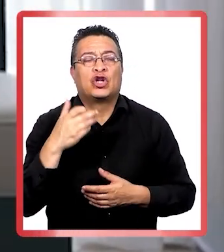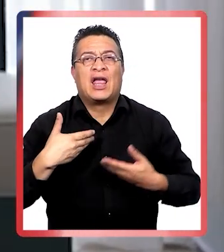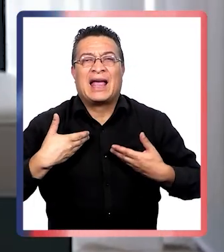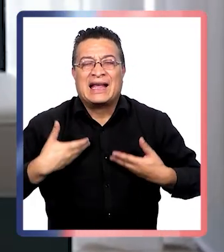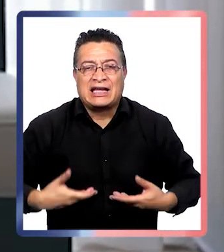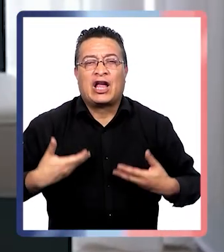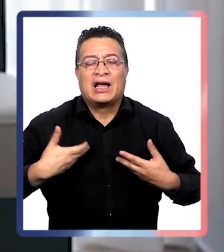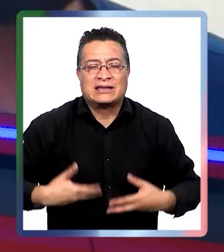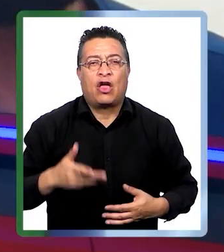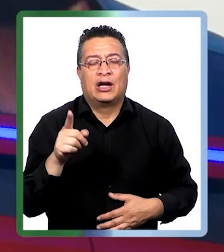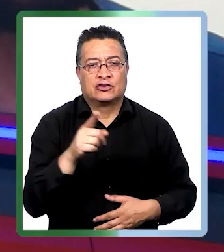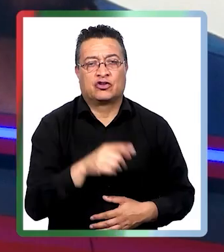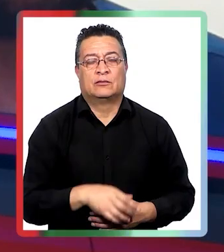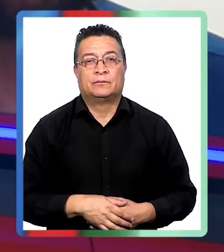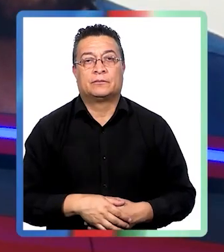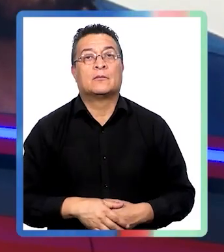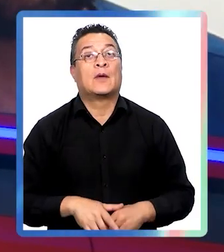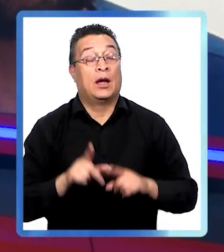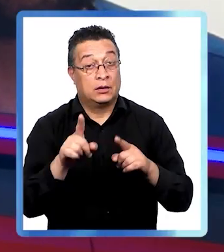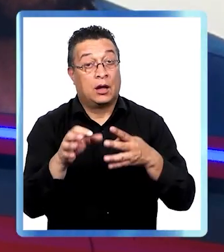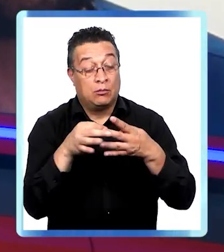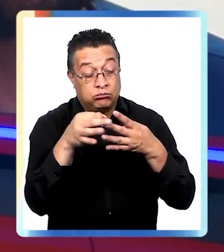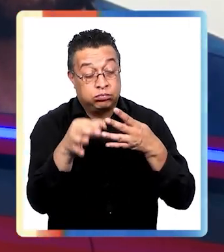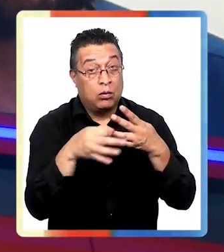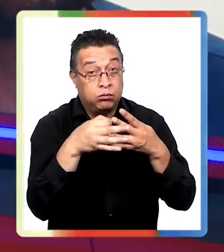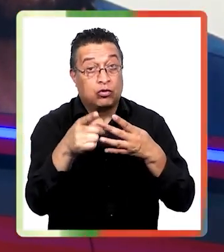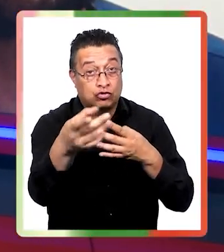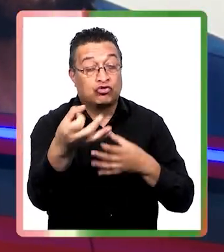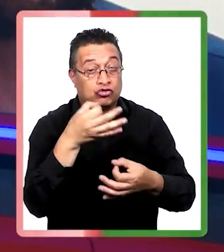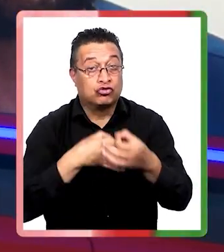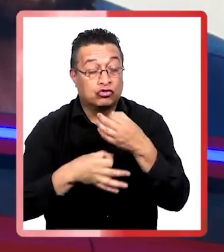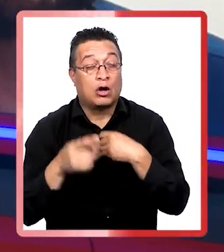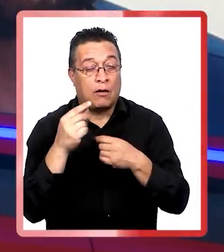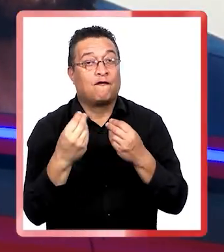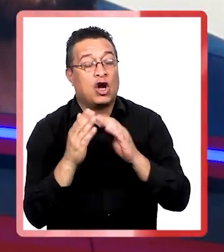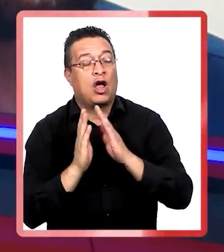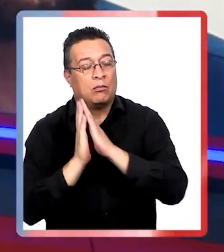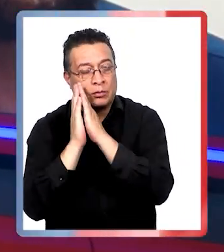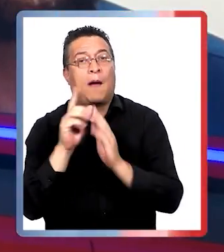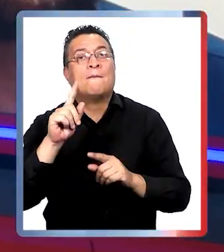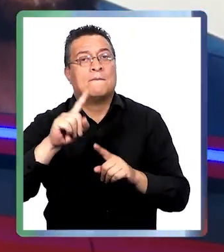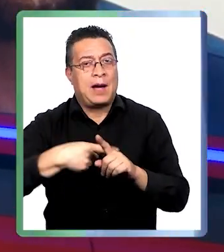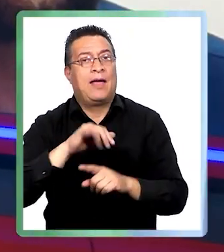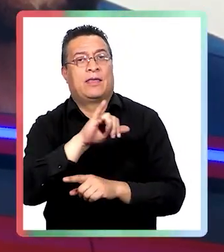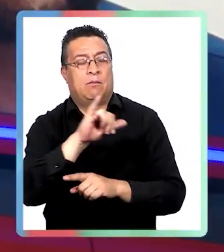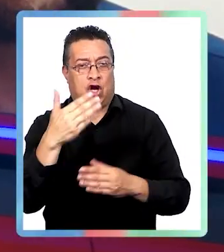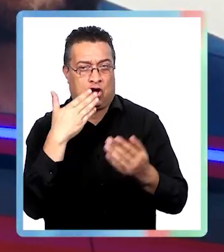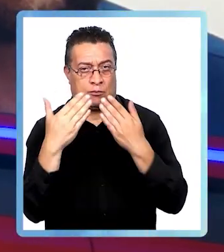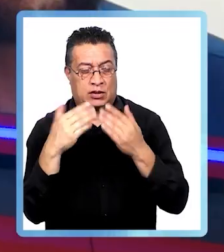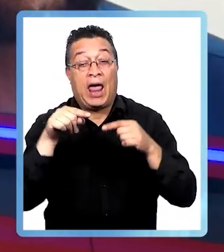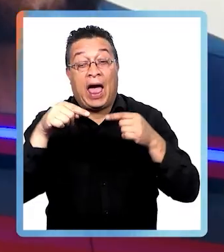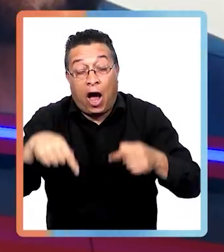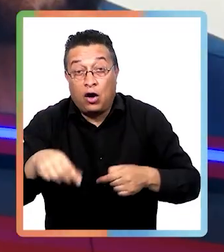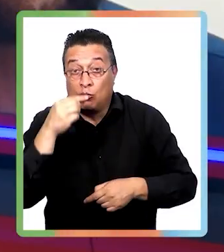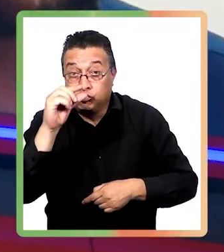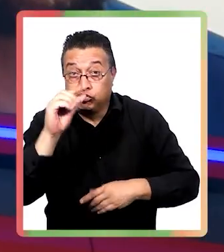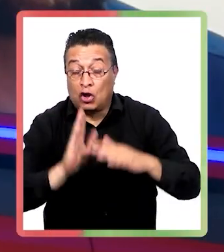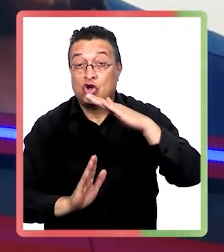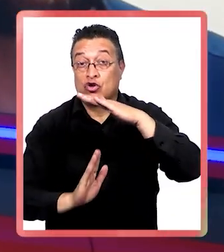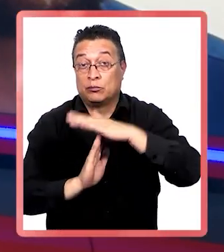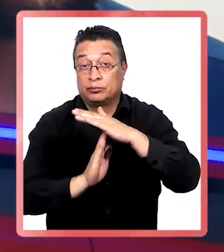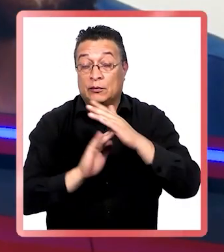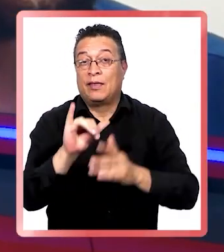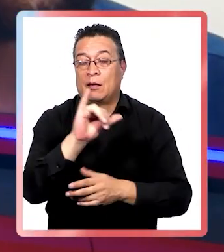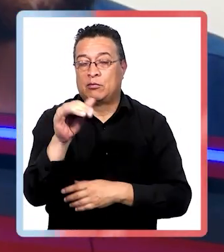de por cuál estamos tan cansados. Perfecto. Con estas recomendaciones sobre el buen dormir tenemos mucho que conversar todavía. Nos vamos a un